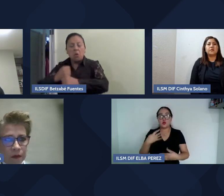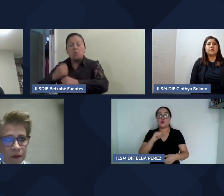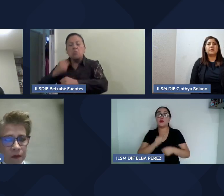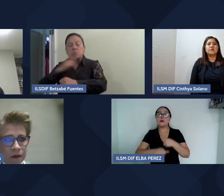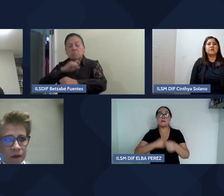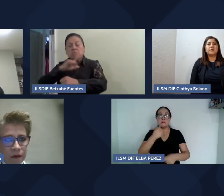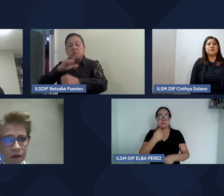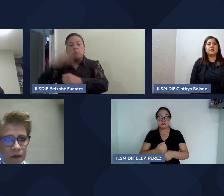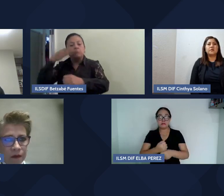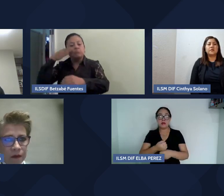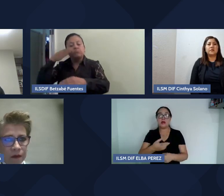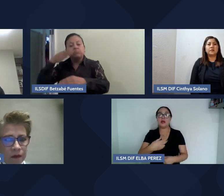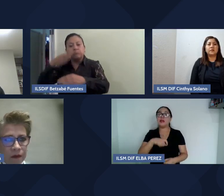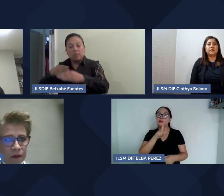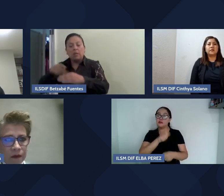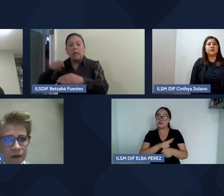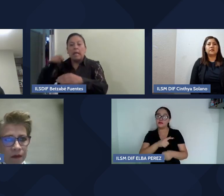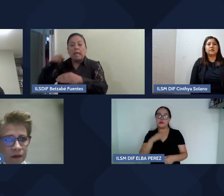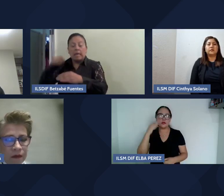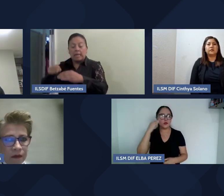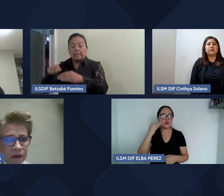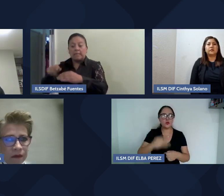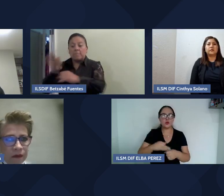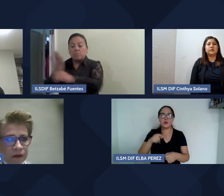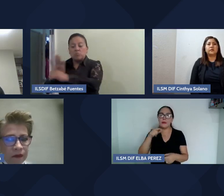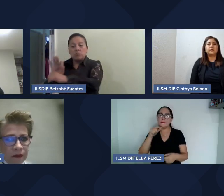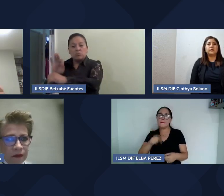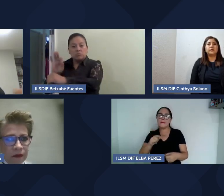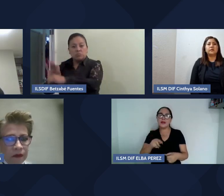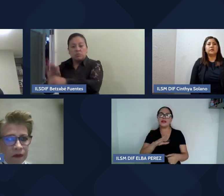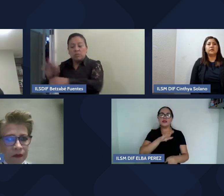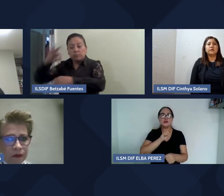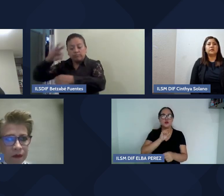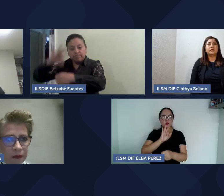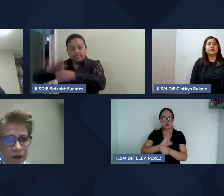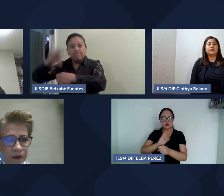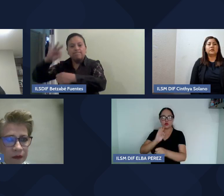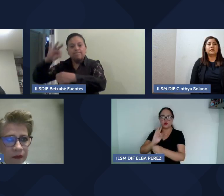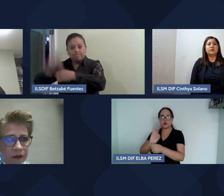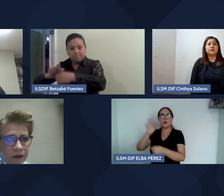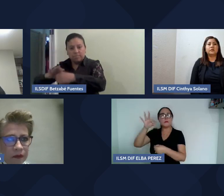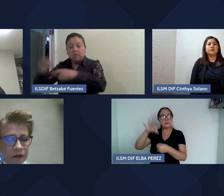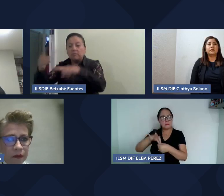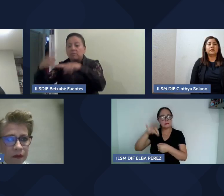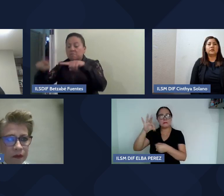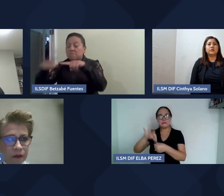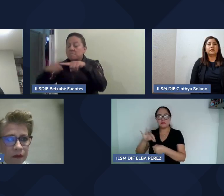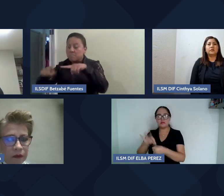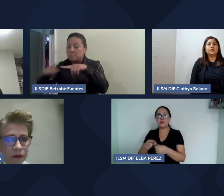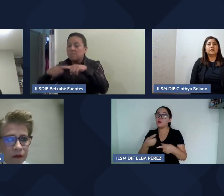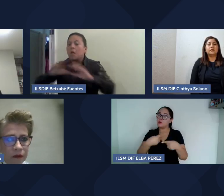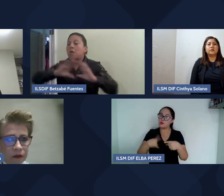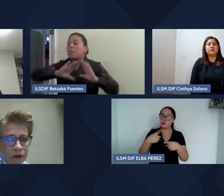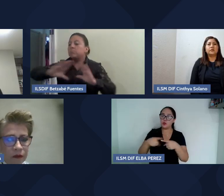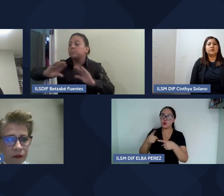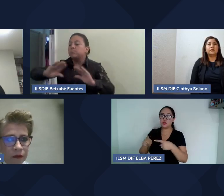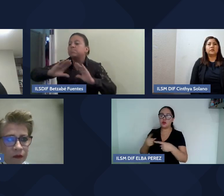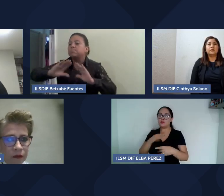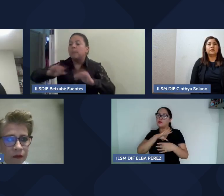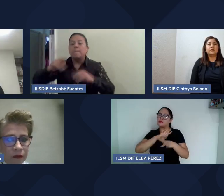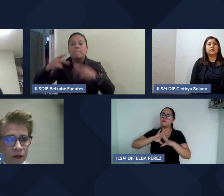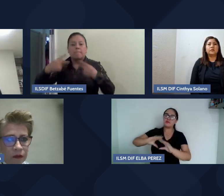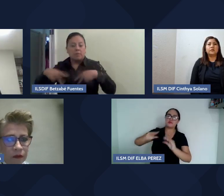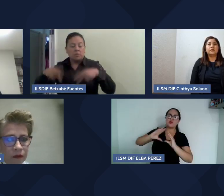observación y blindaje electoral, asesorando diversas agrupaciones de observadores electorales. Durante su trayectoria, durante